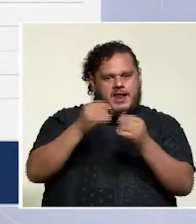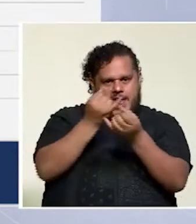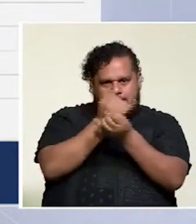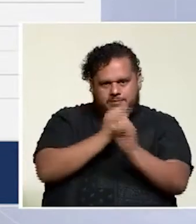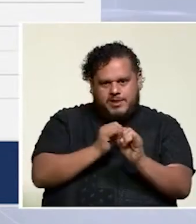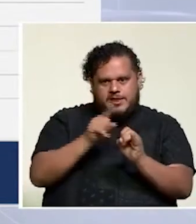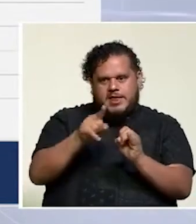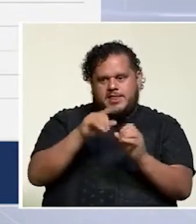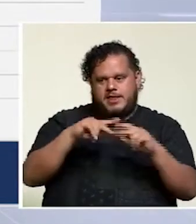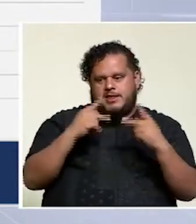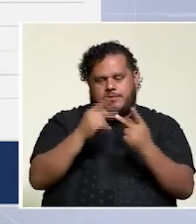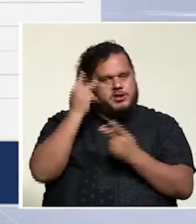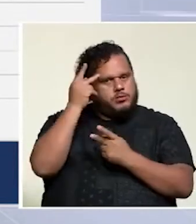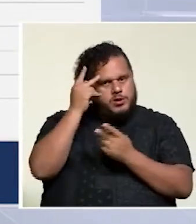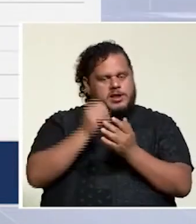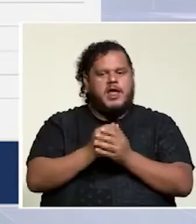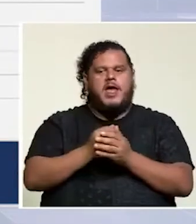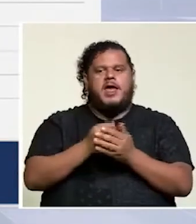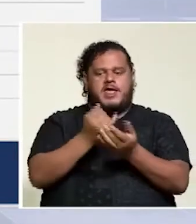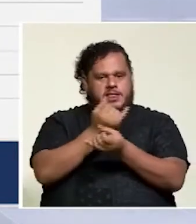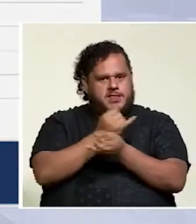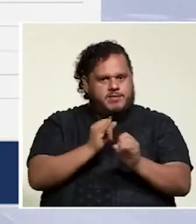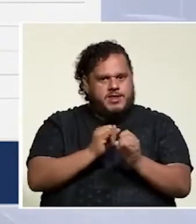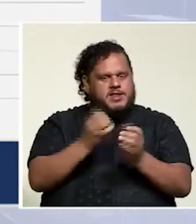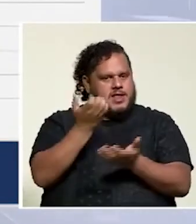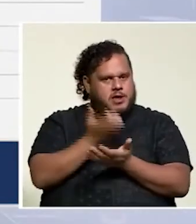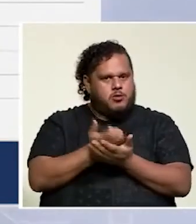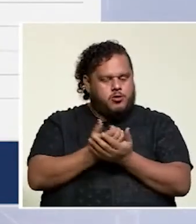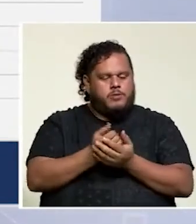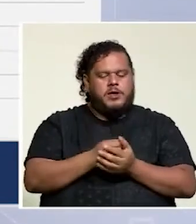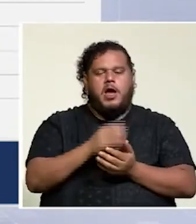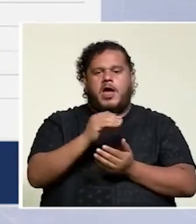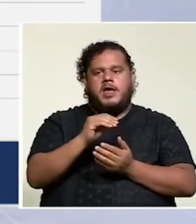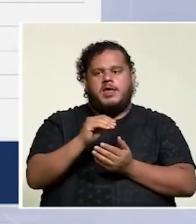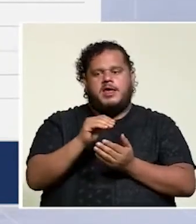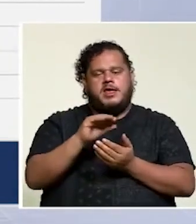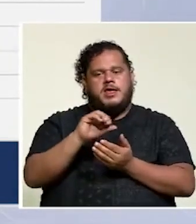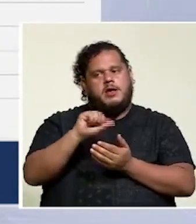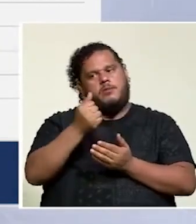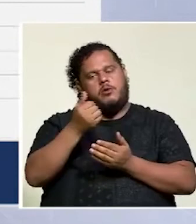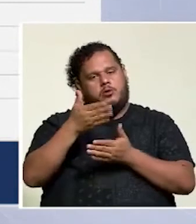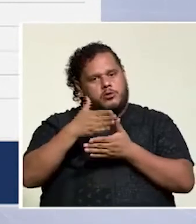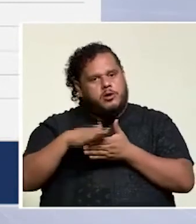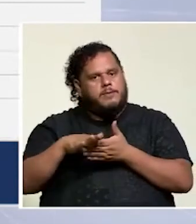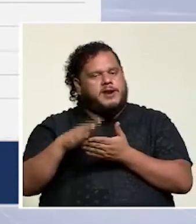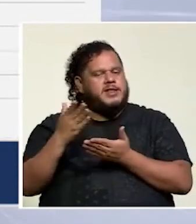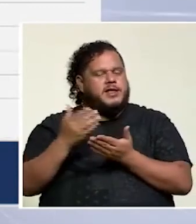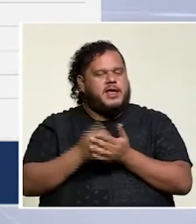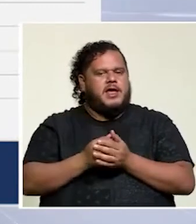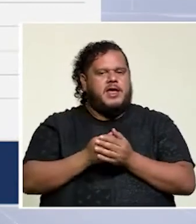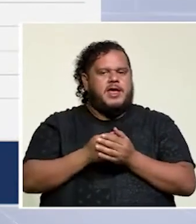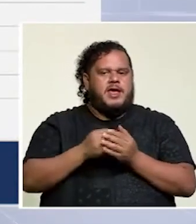de sectores económicos, sobre todo muy poderosos, y por otra parte, la misión principal de un